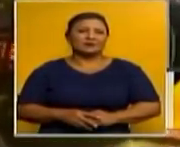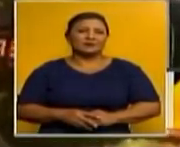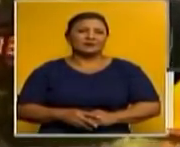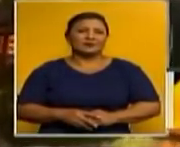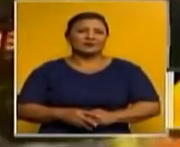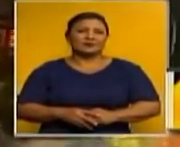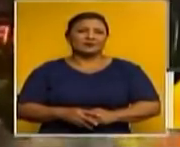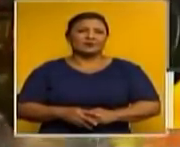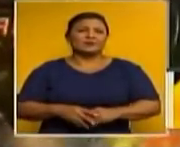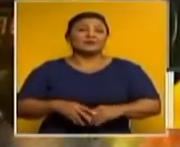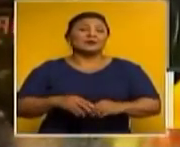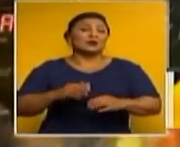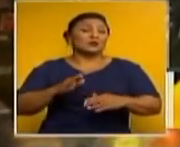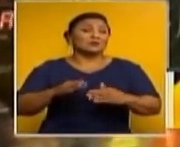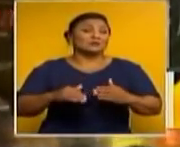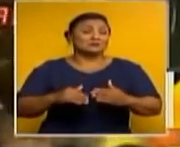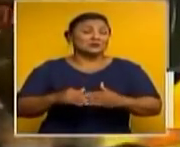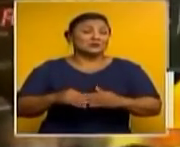Porque ustedes decidieron,